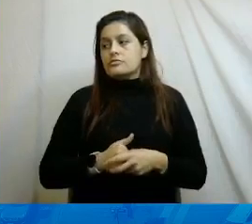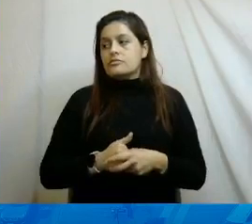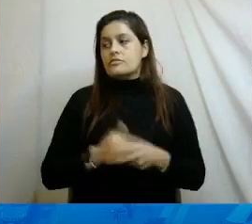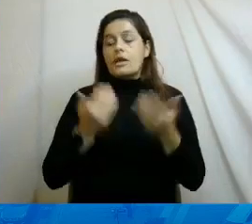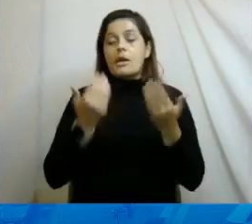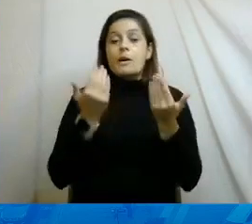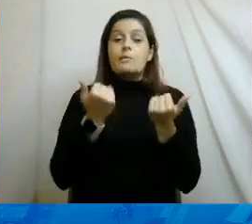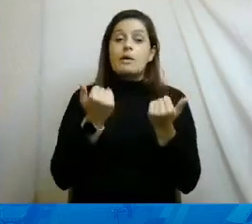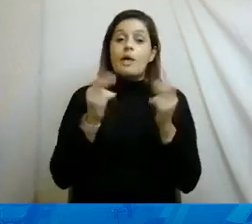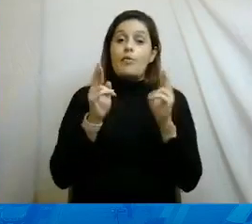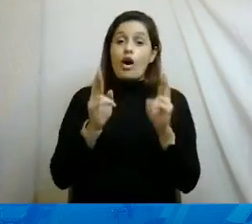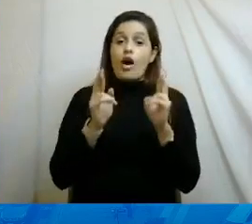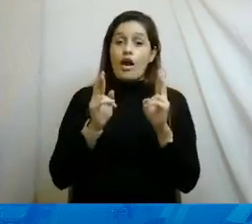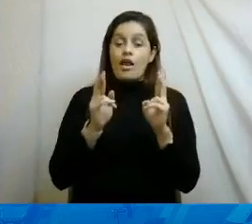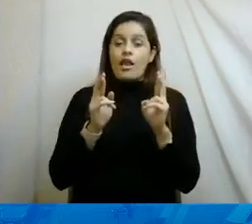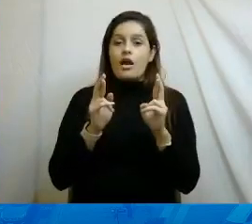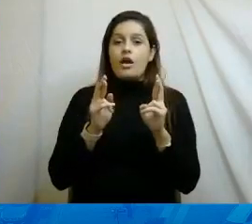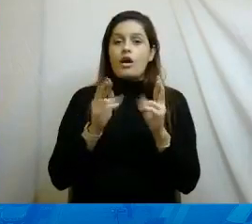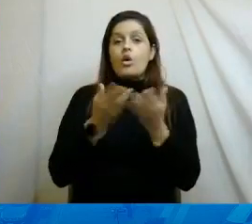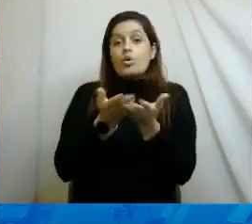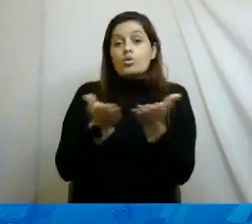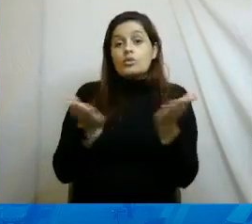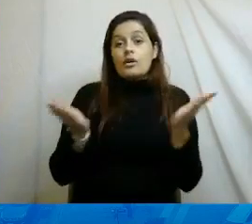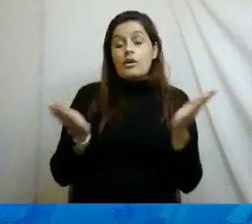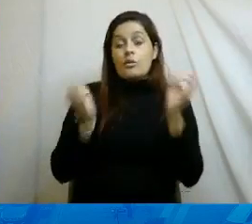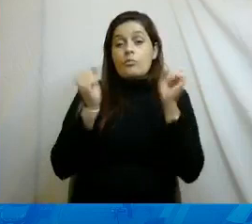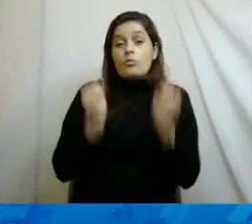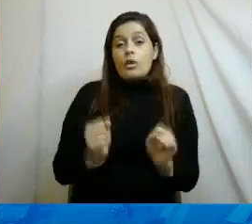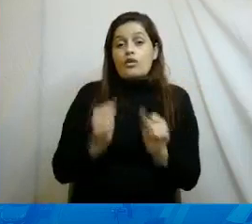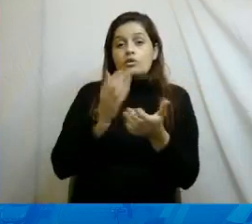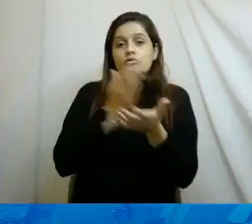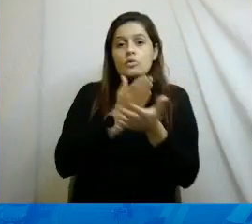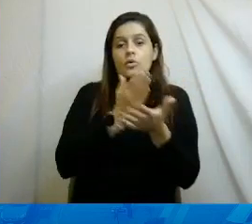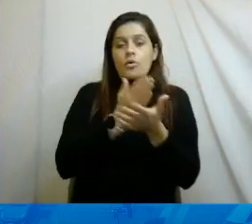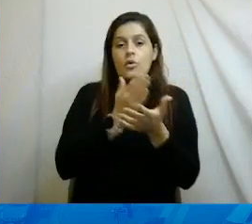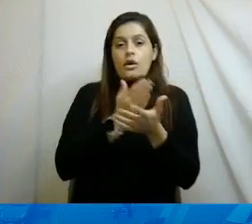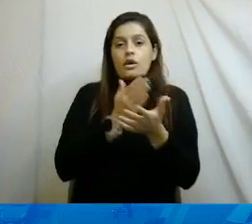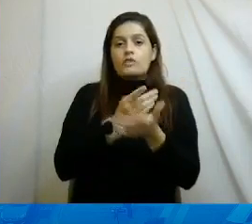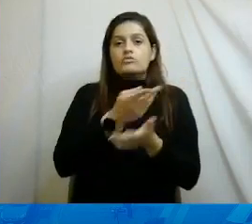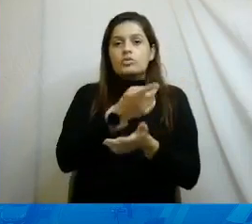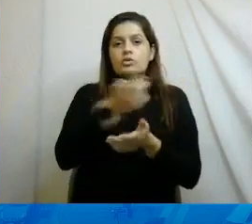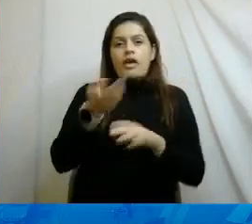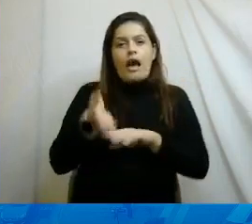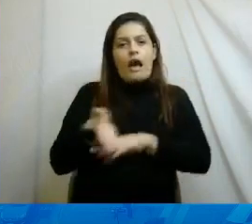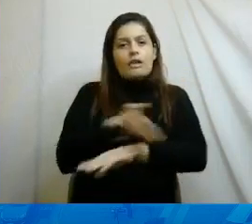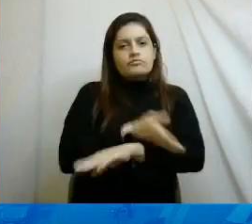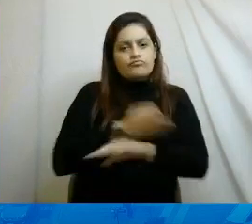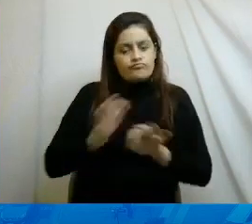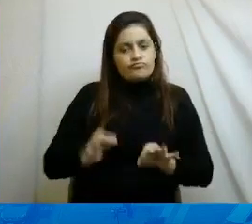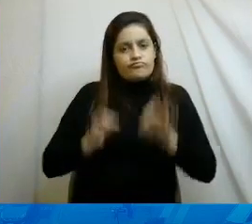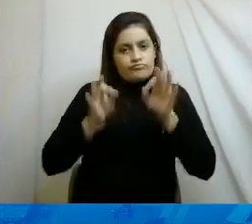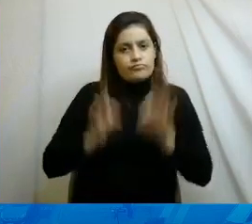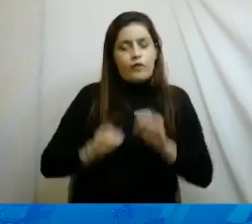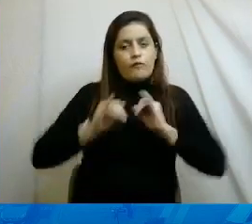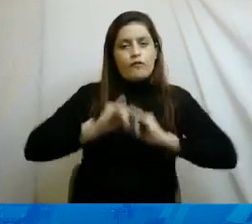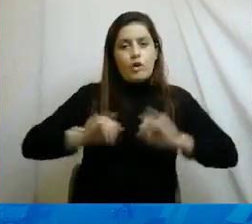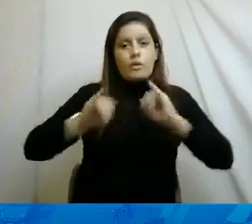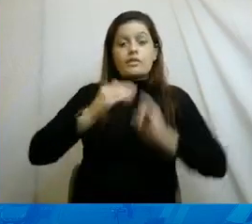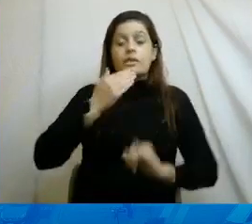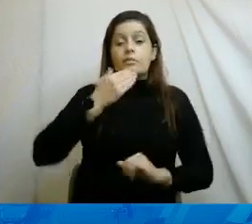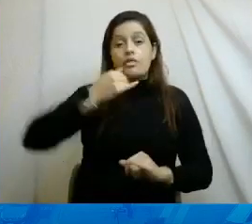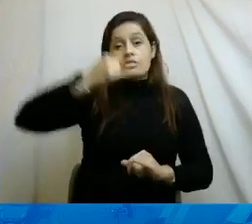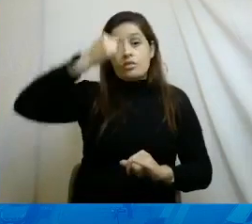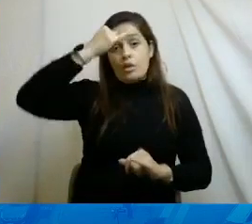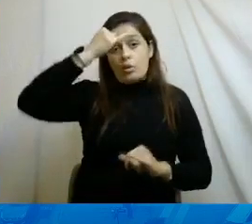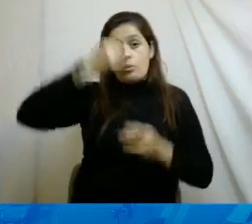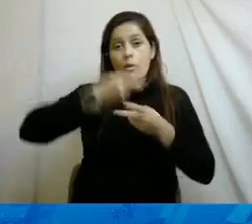Esperamos como funcionarios y funcionarias de la comunidad educativa Escuela Claudia Rao que se rectifique la información entregada y se emitan disculpas públicas en esta